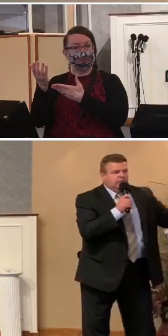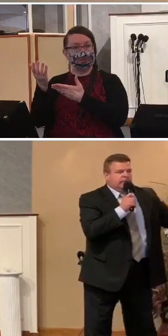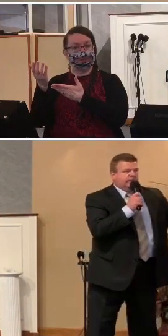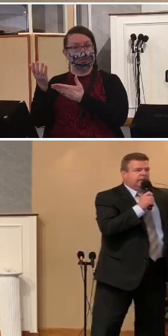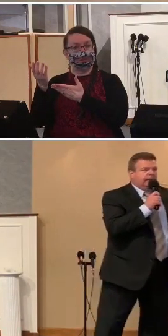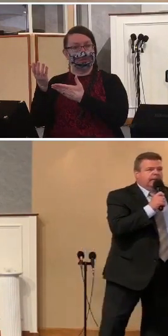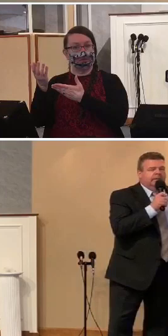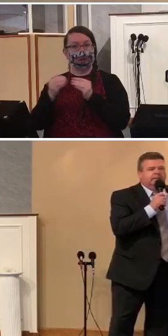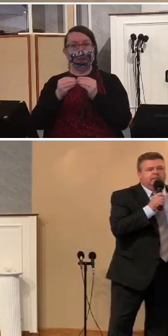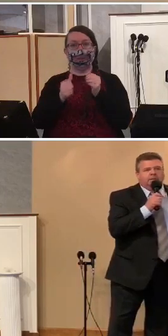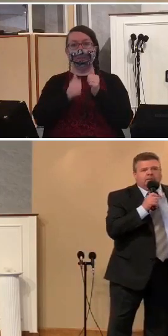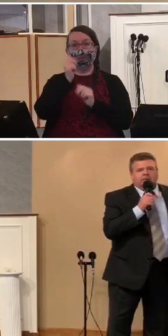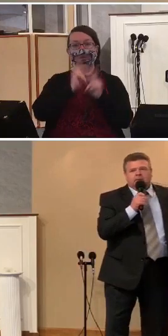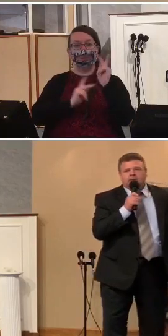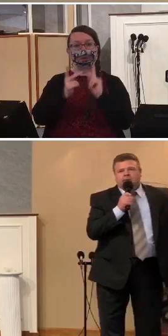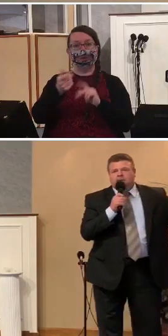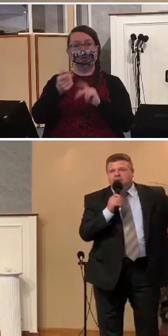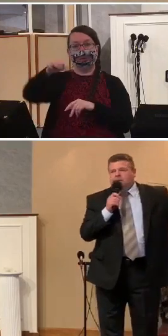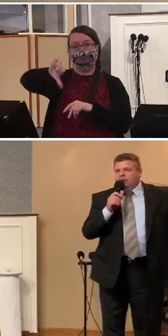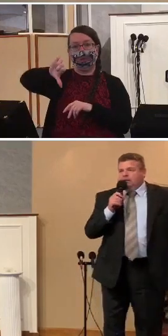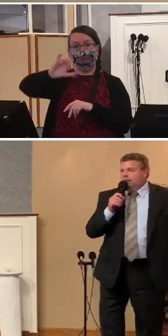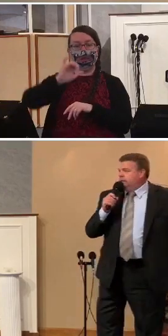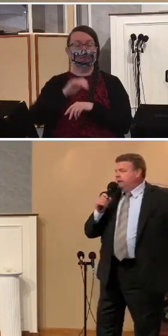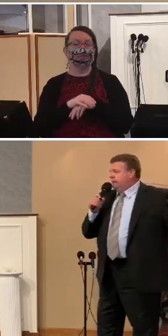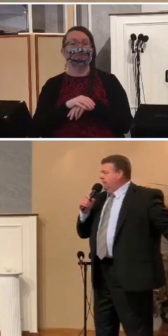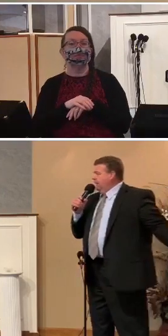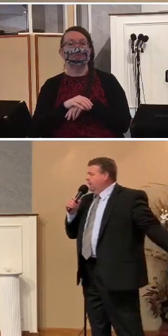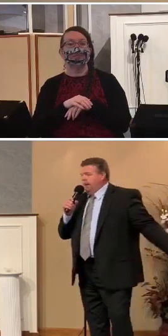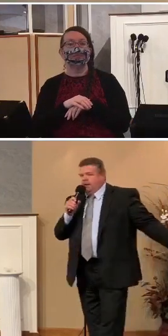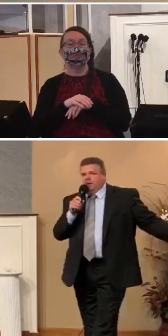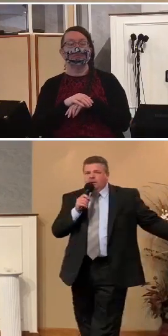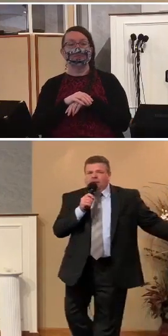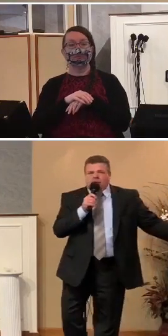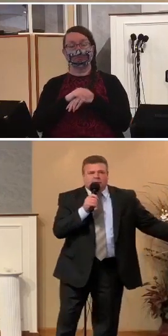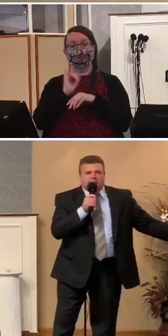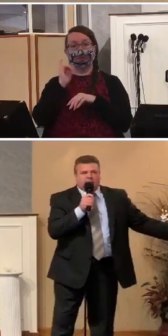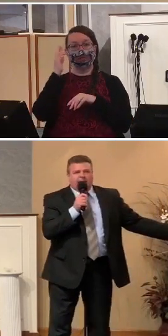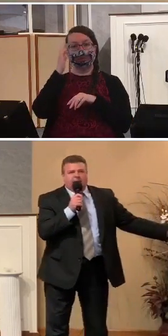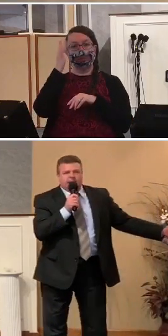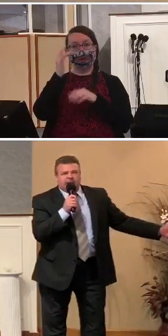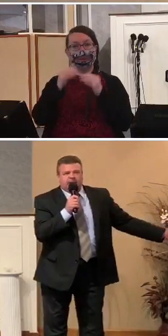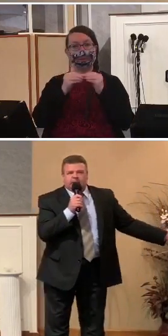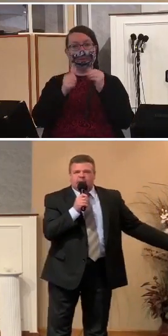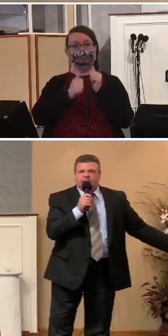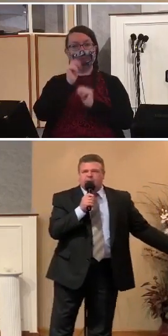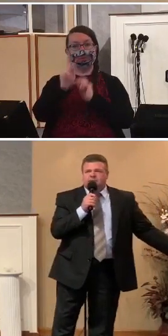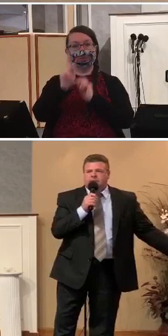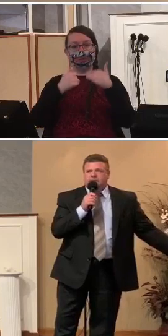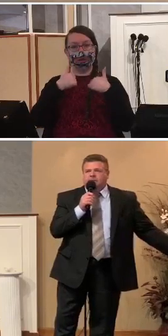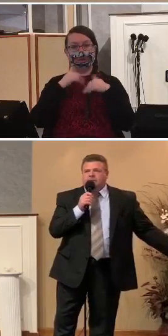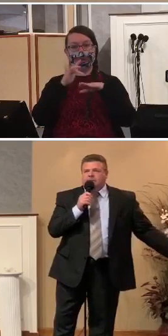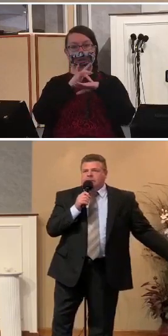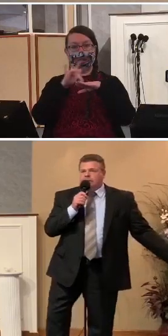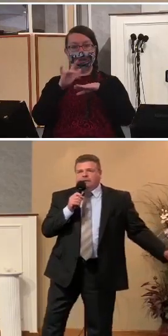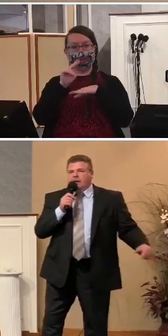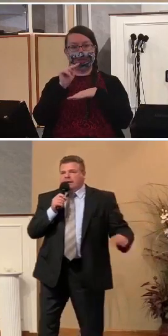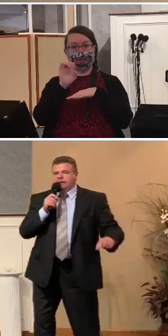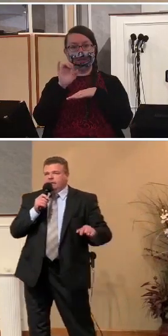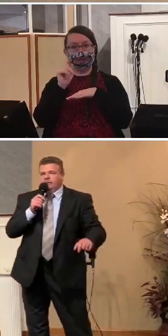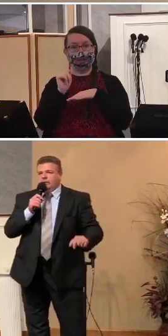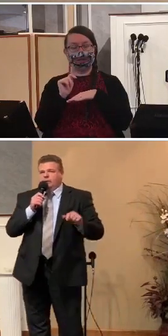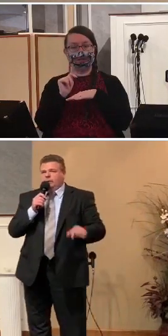lo cual es rechazado por muchas personas al día de hoy. Y eso es exactamente por qué muchas personas tienen redes